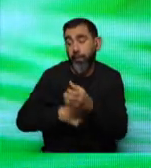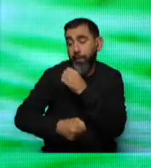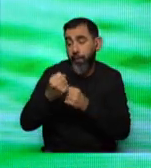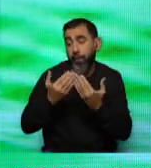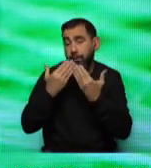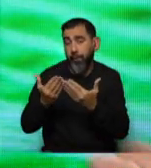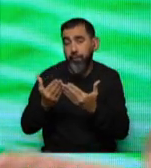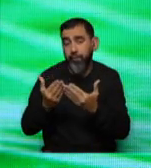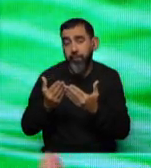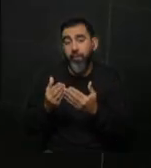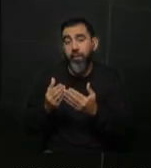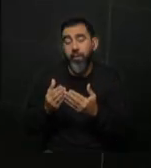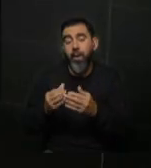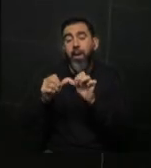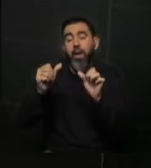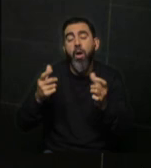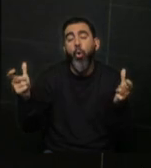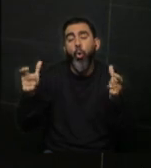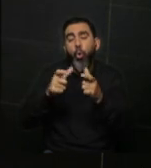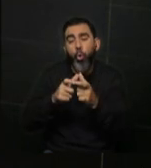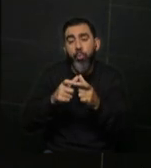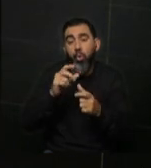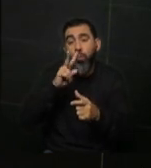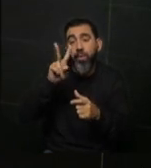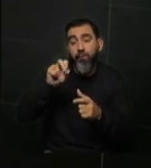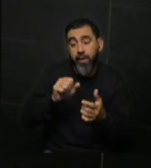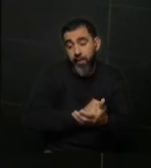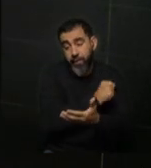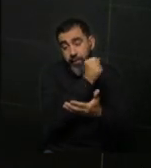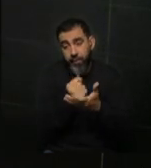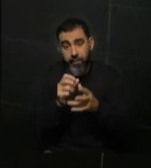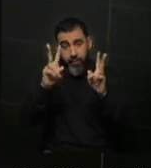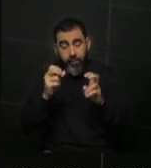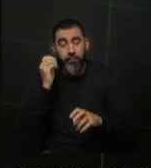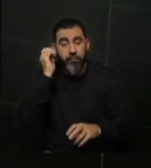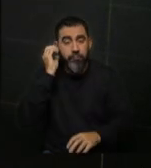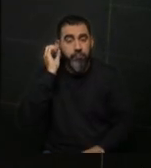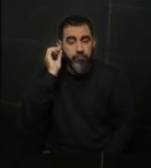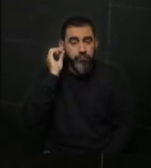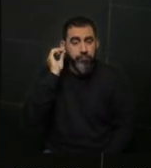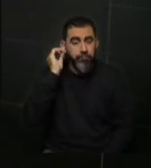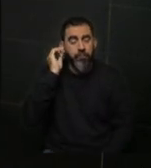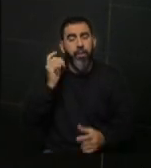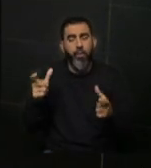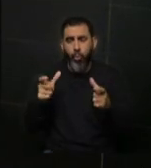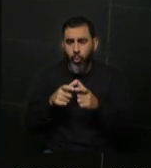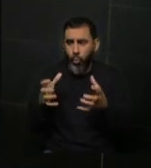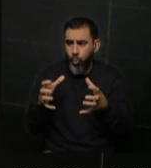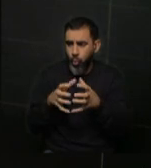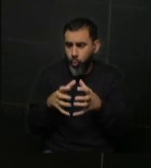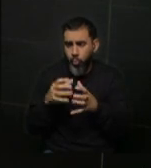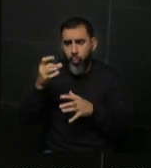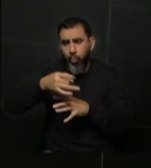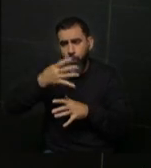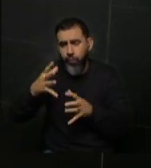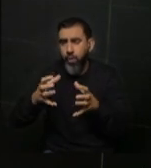Ajá. Y que resolvieron hacerlo. Había una comisión que se trabajaba de 2020, sí, para abordar este tema. Por para eso abordar este tema, se recibieron delegaciones de la academia, de los